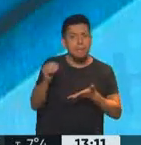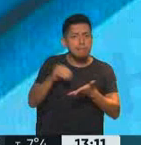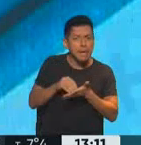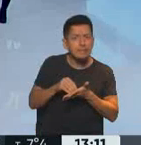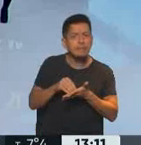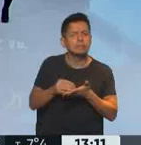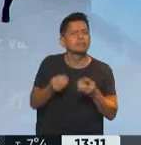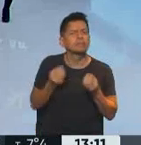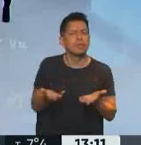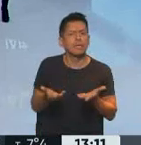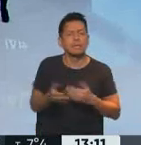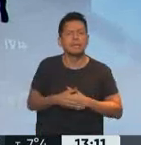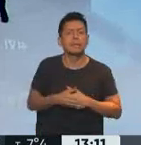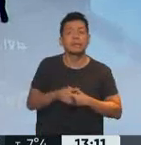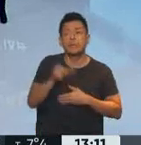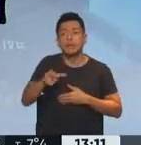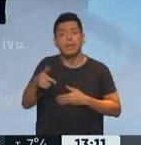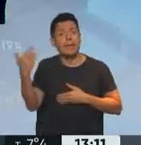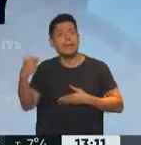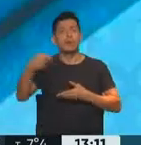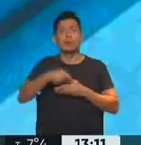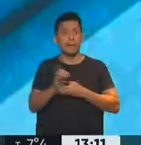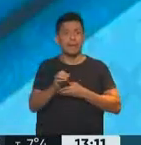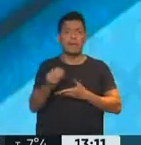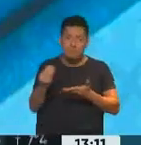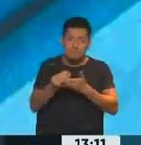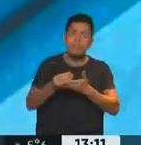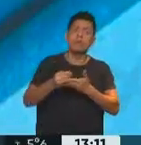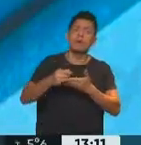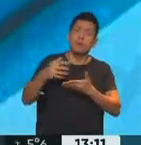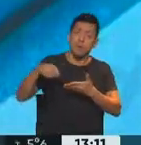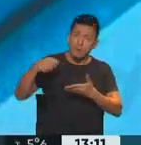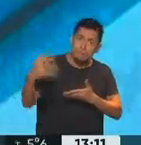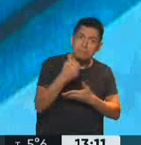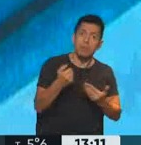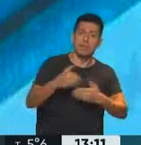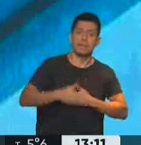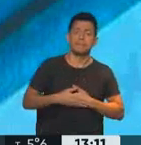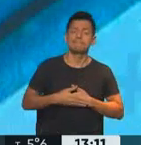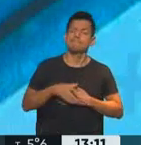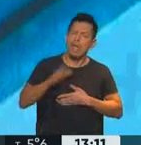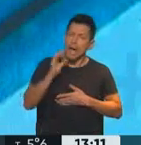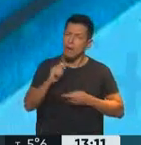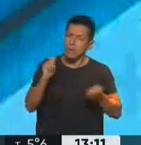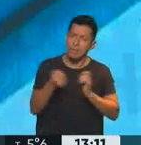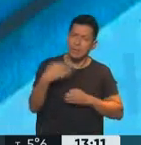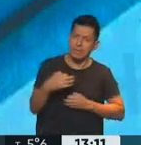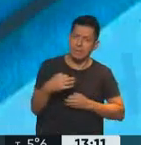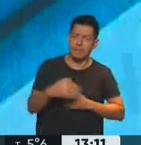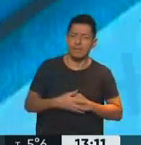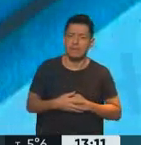estos programas para quienes no tengan aportes puedan hacerlo bueno porque evidentemente hay algo que modificar en esta situación laboral